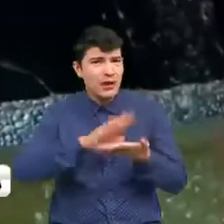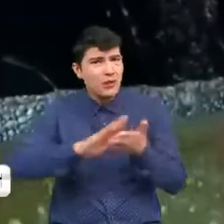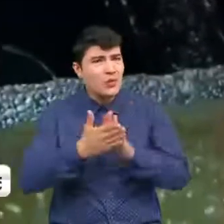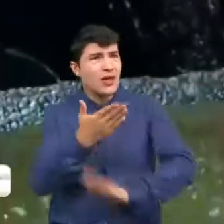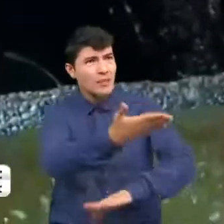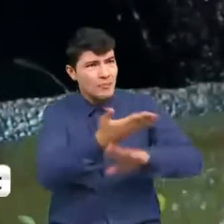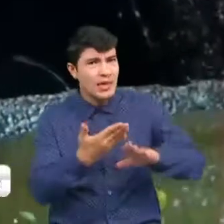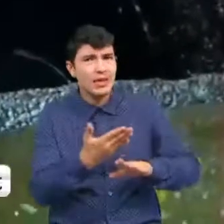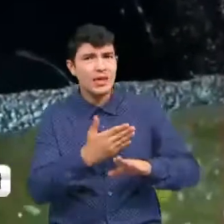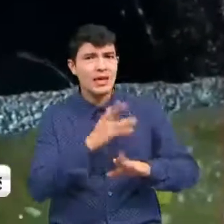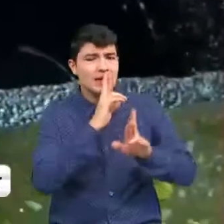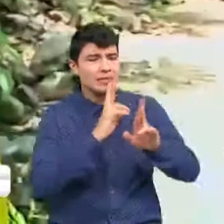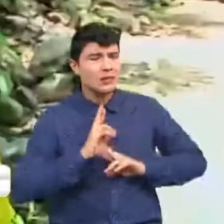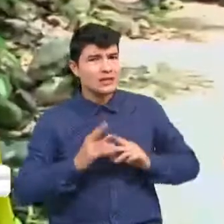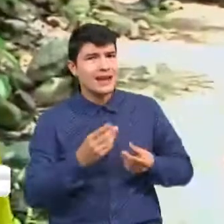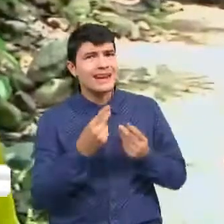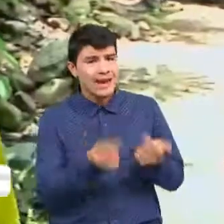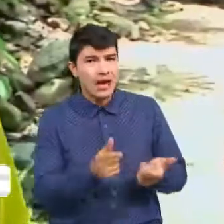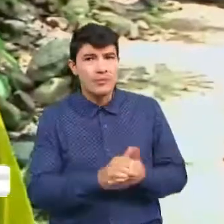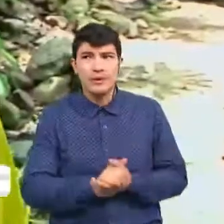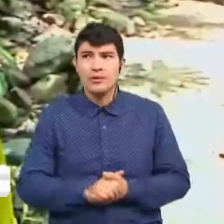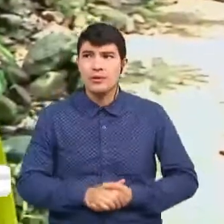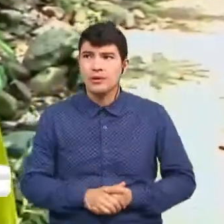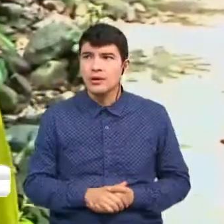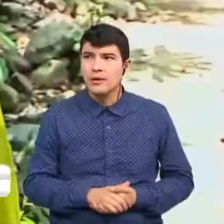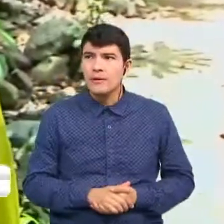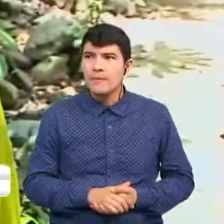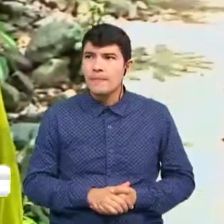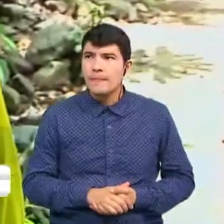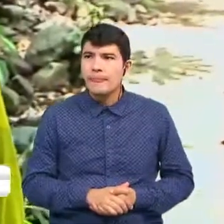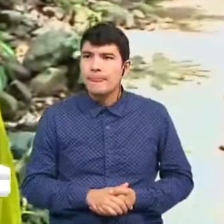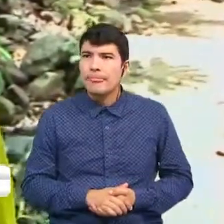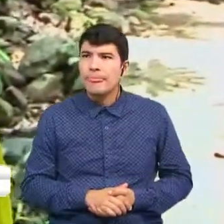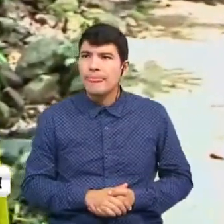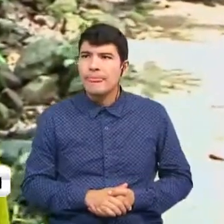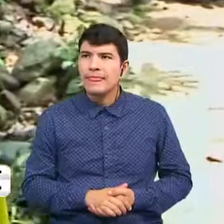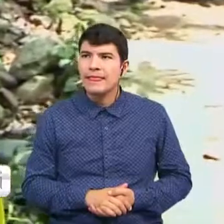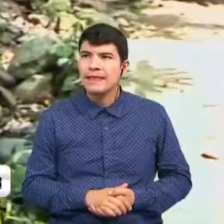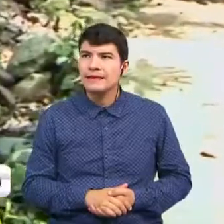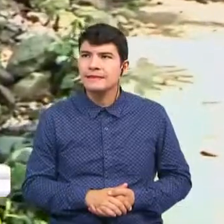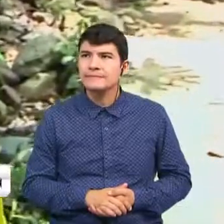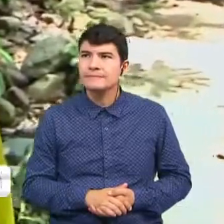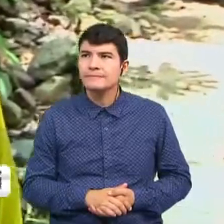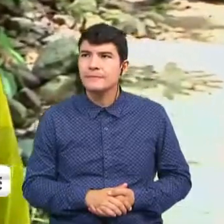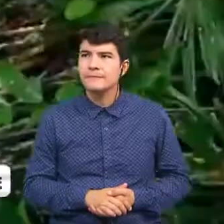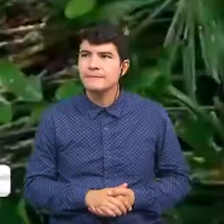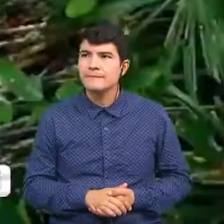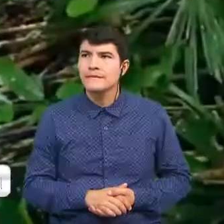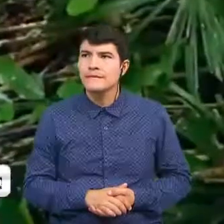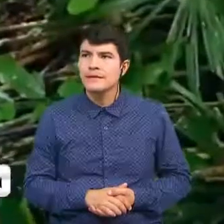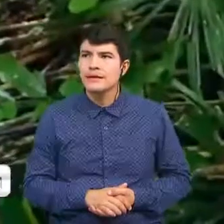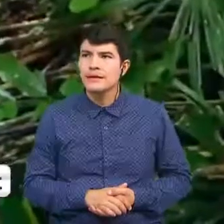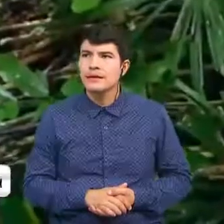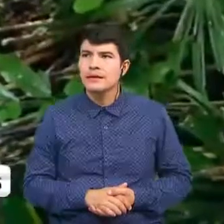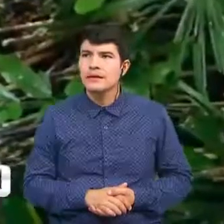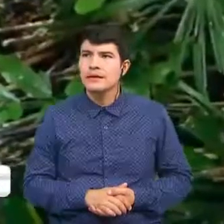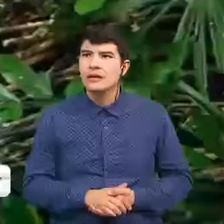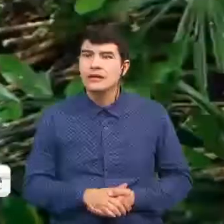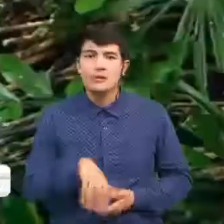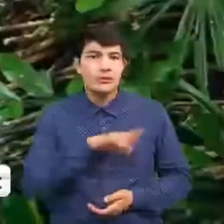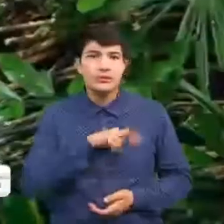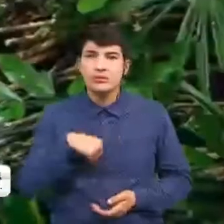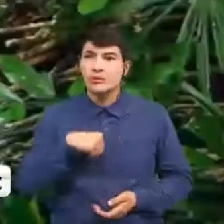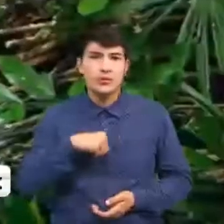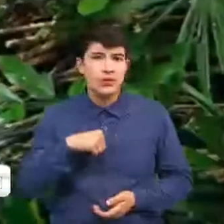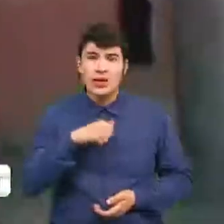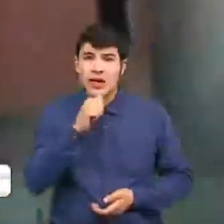oportunas de la empresa ecopetrol querían hacer el papel en agua y porque está muy sin agua y hay un